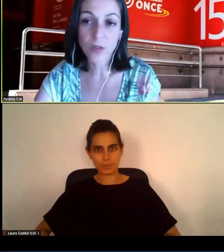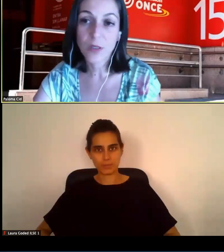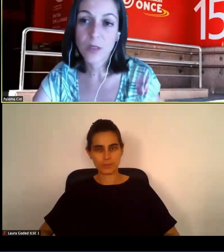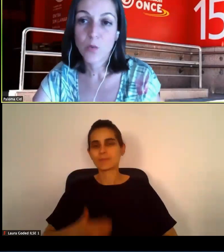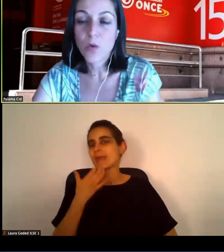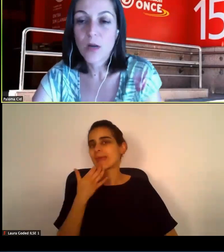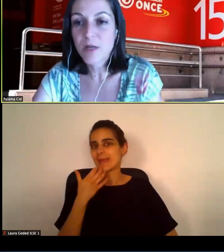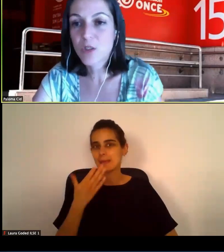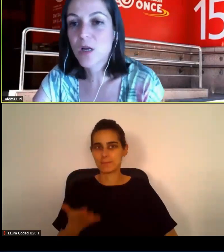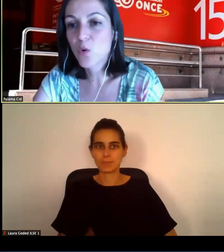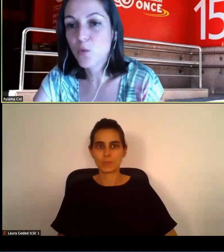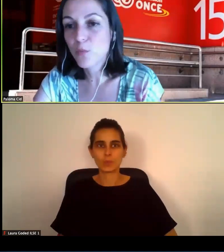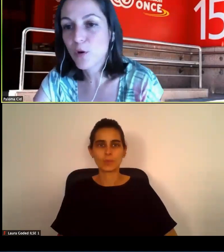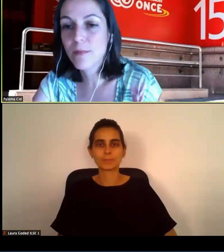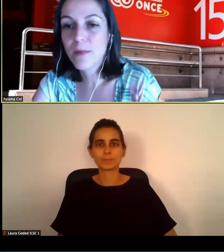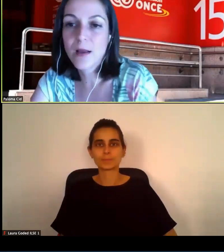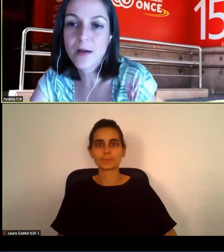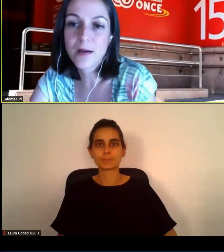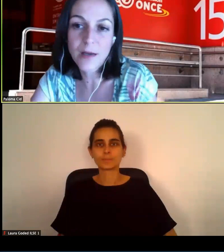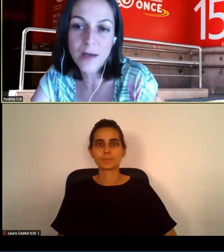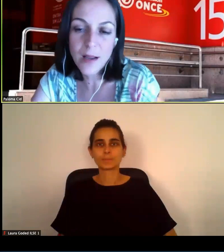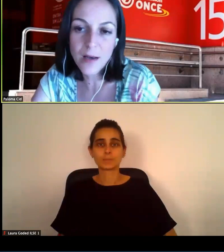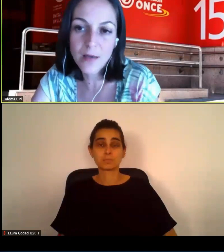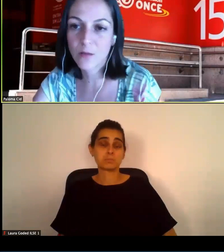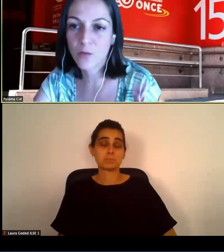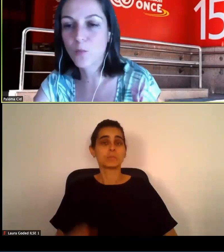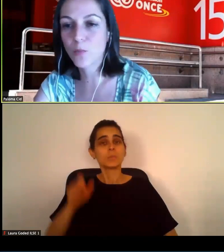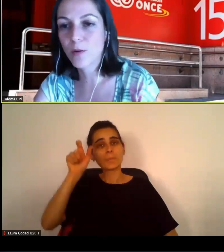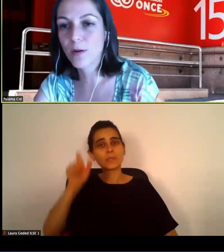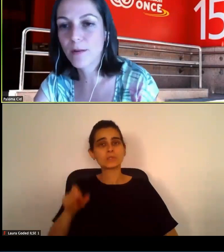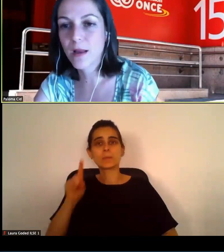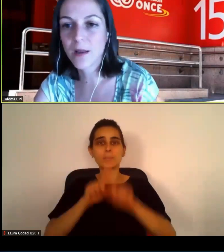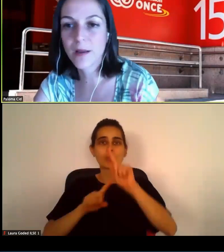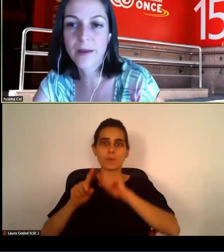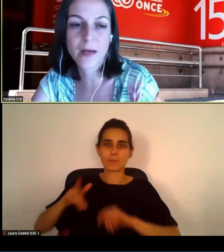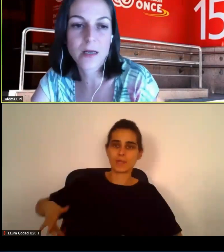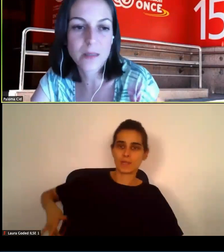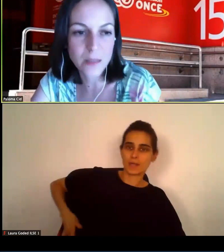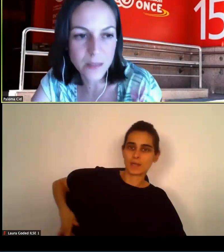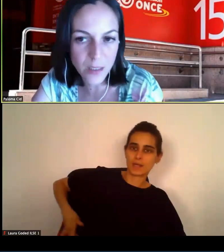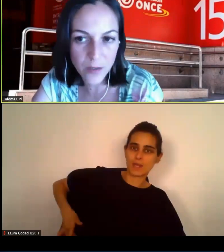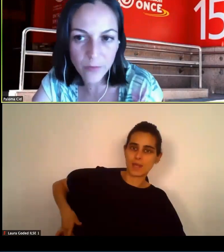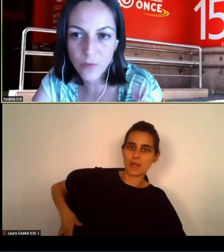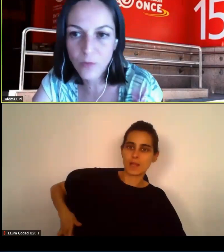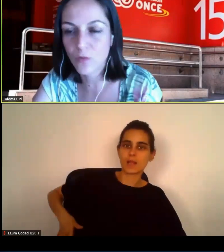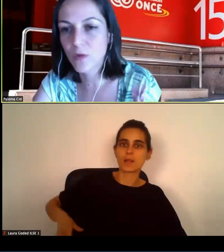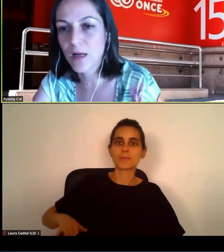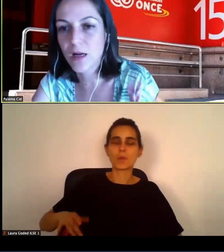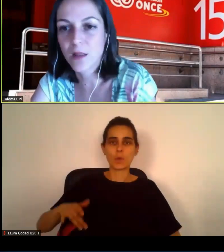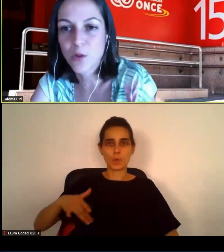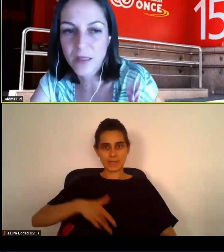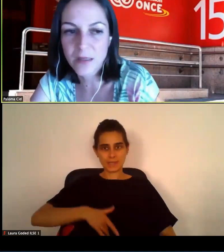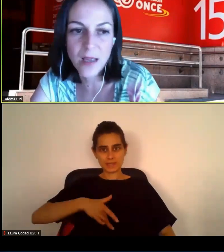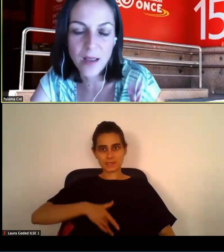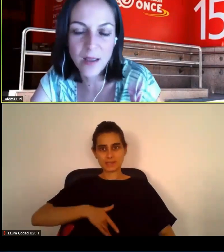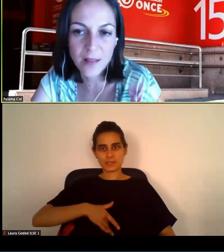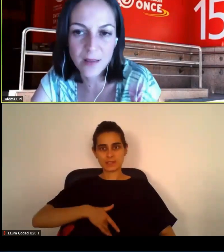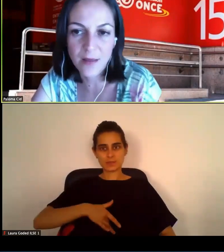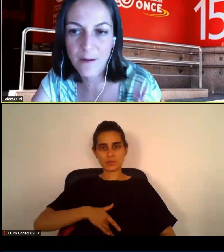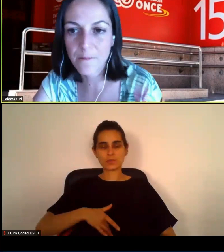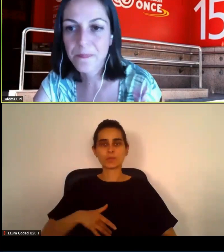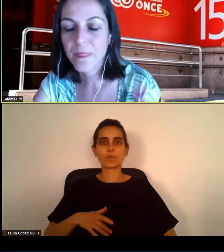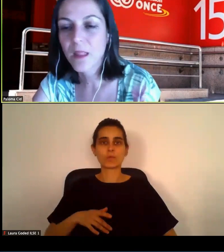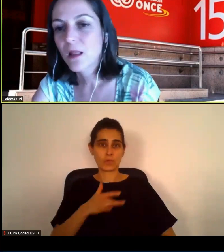ejemplo, una persona con un problema renal, con un problema en el intestino, con una cardiopatía,